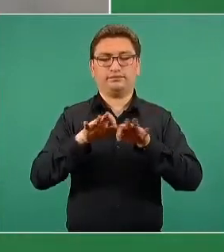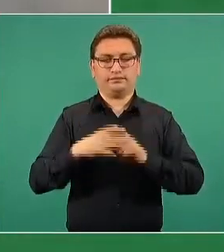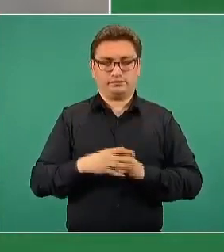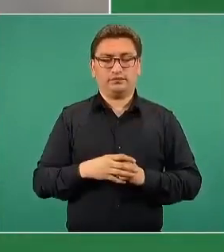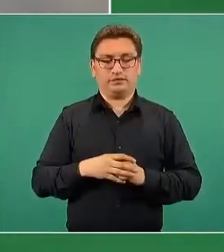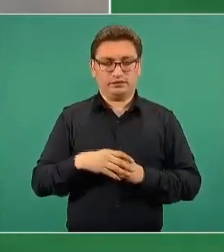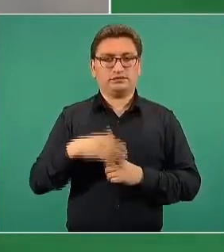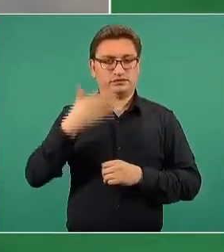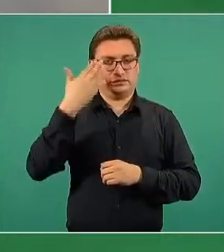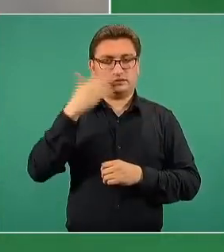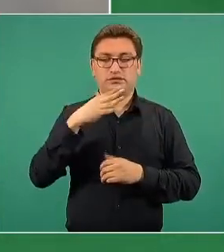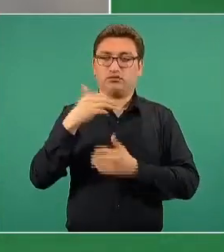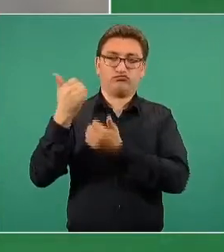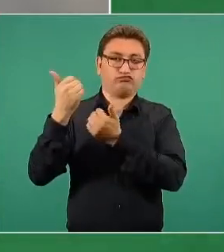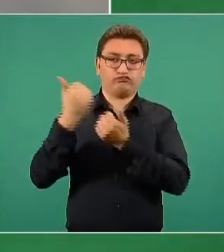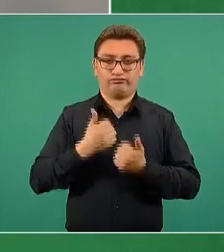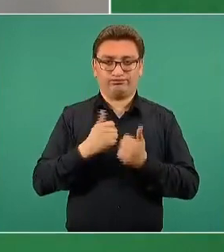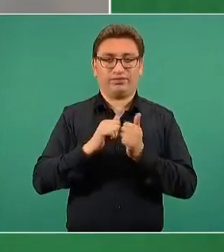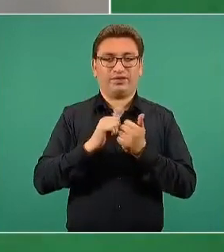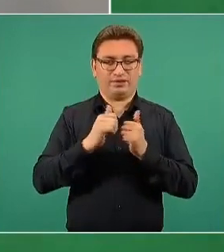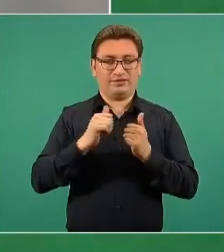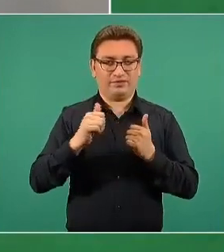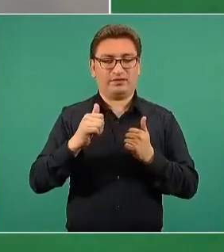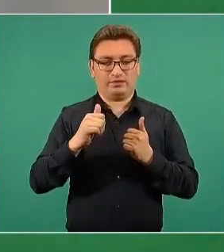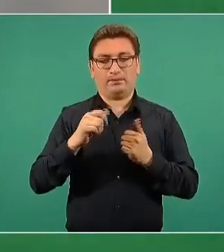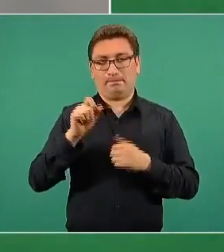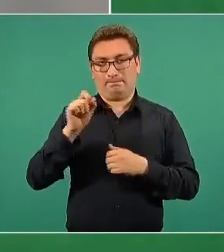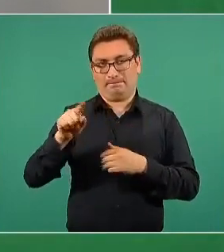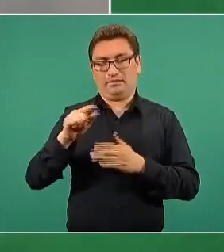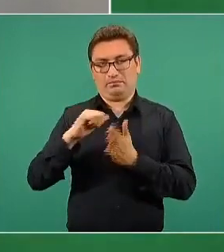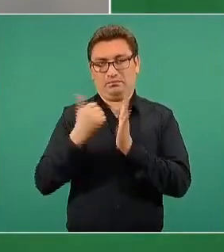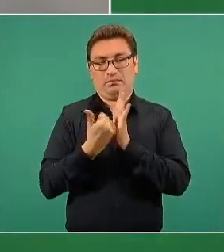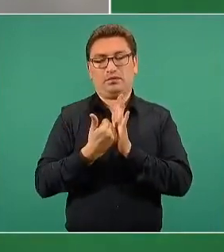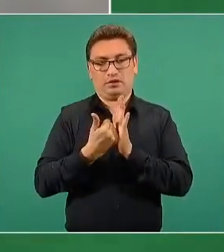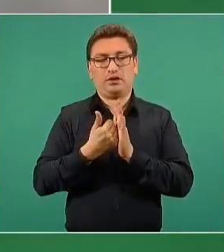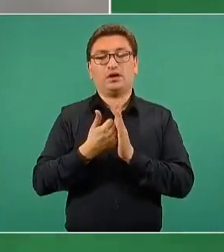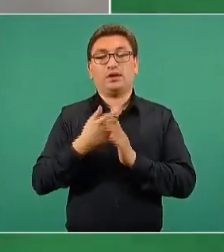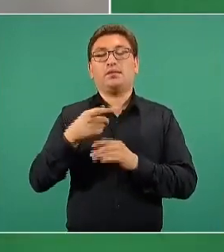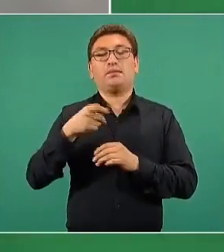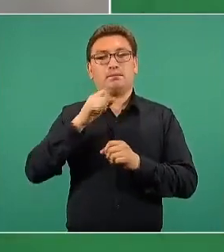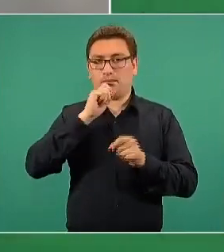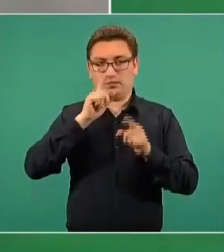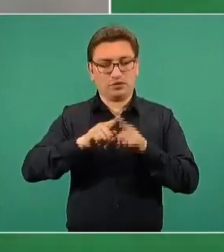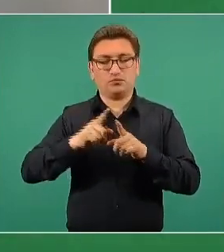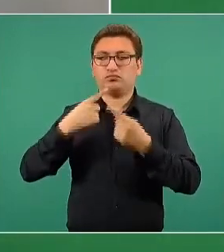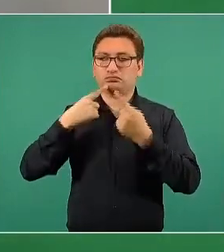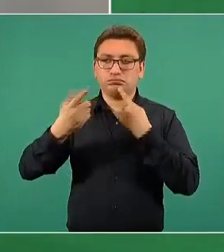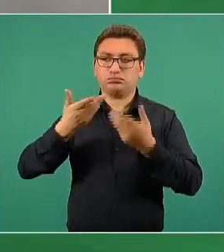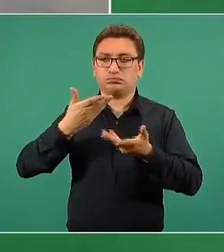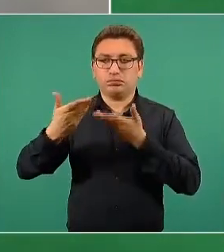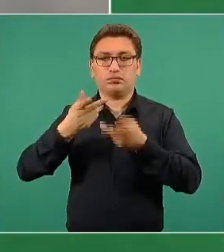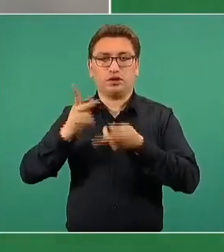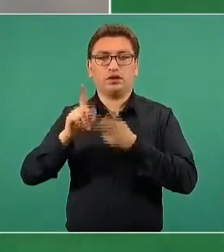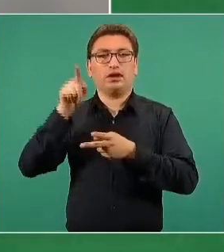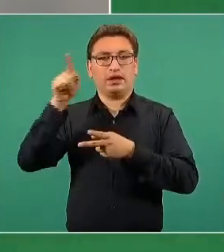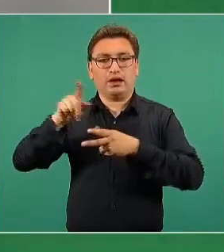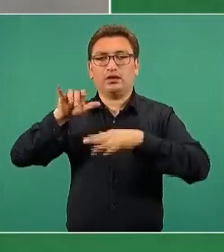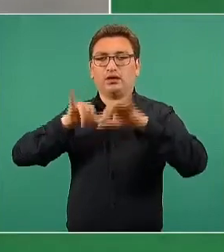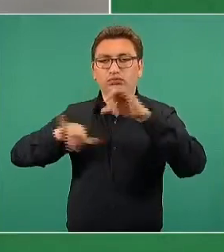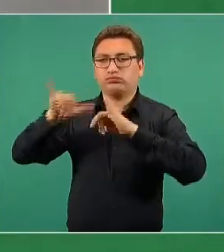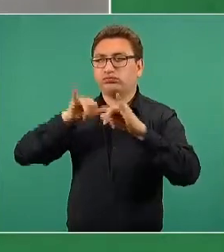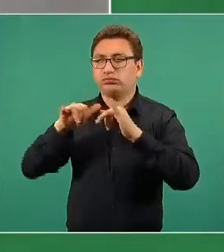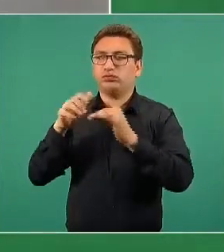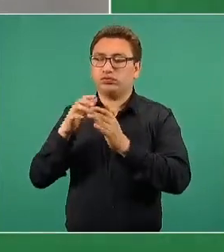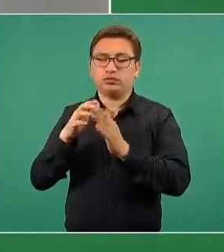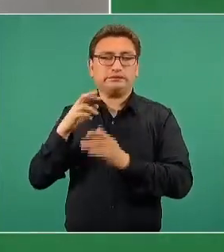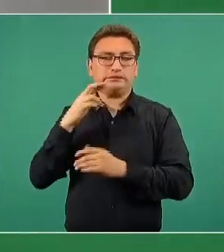tiene un retraso en las entregas de esta vacuna. Ya se está también hablando con el laboratorio para que a